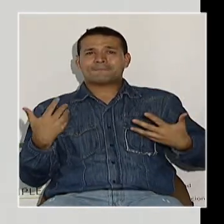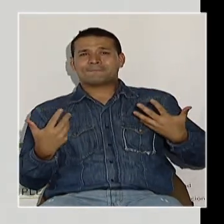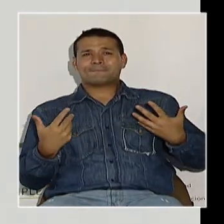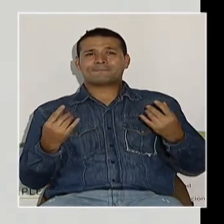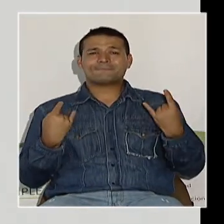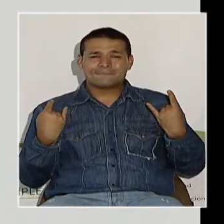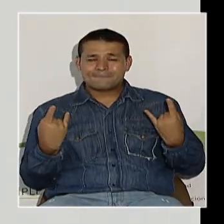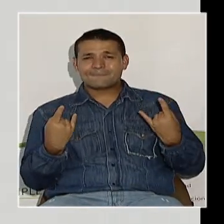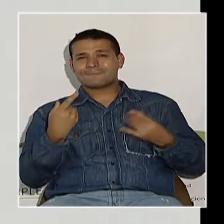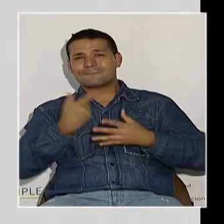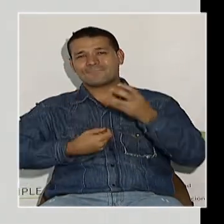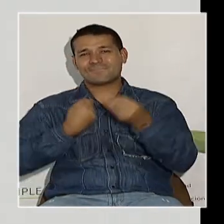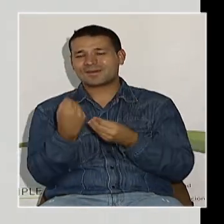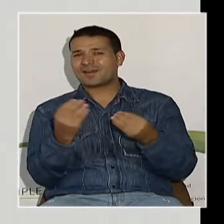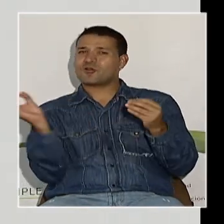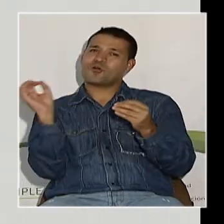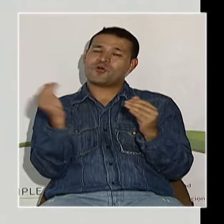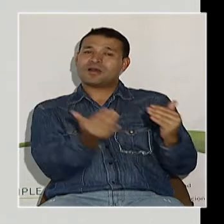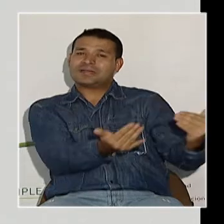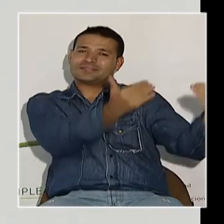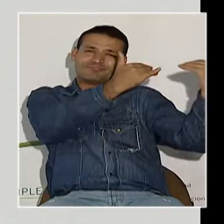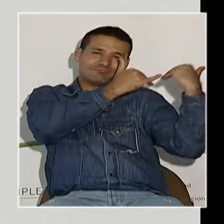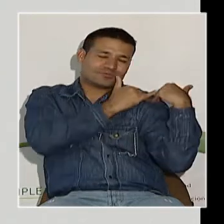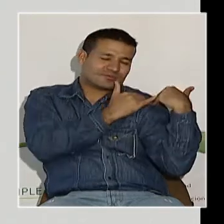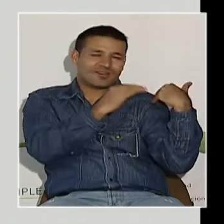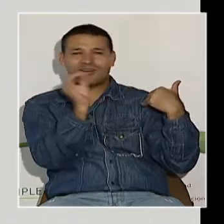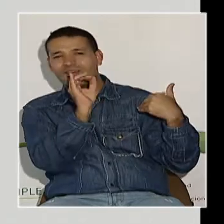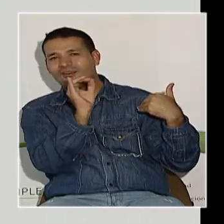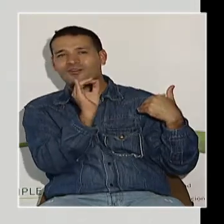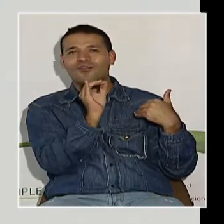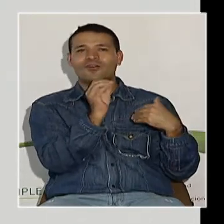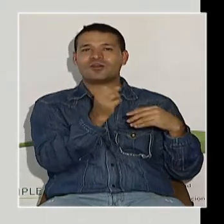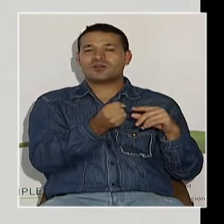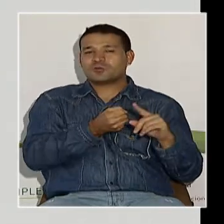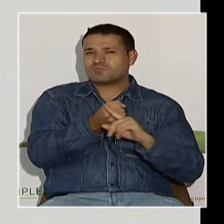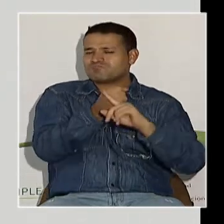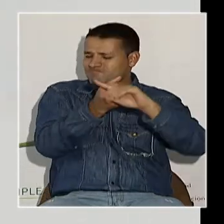suficientemente responsable o tomo esa decisión por seguir una inercia?